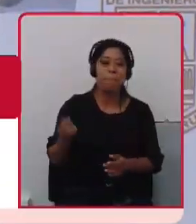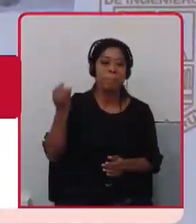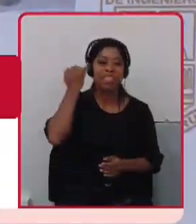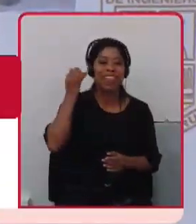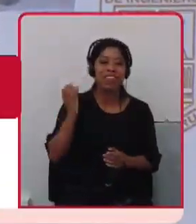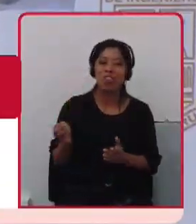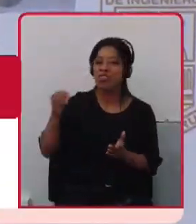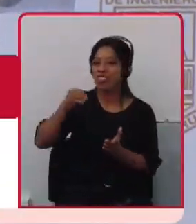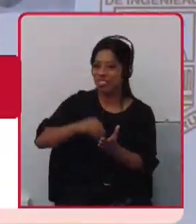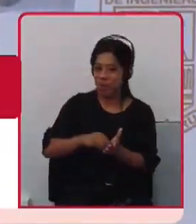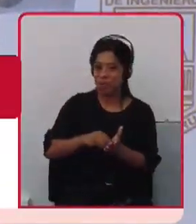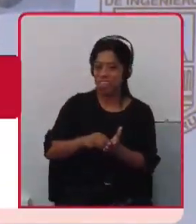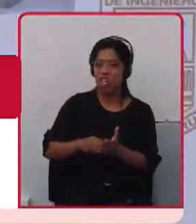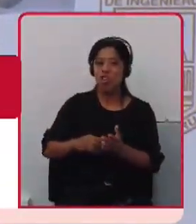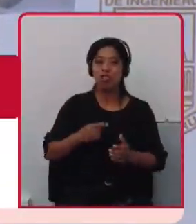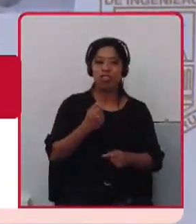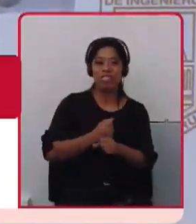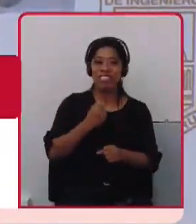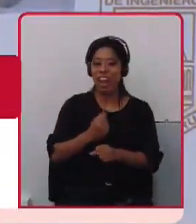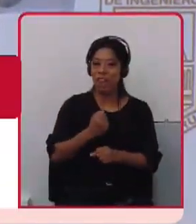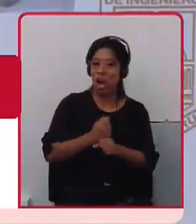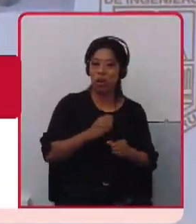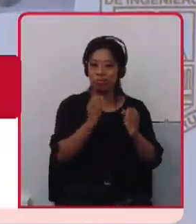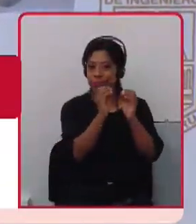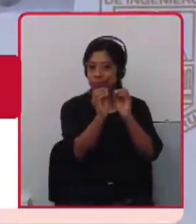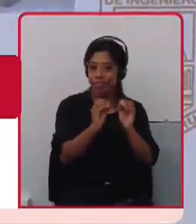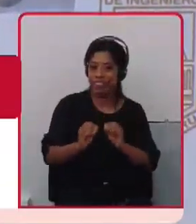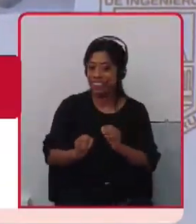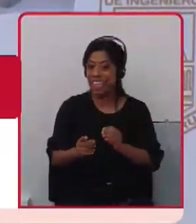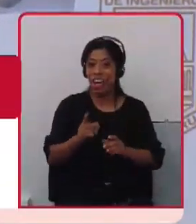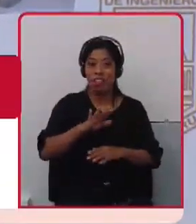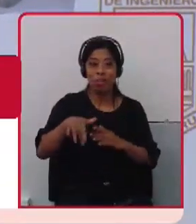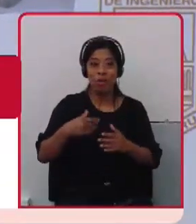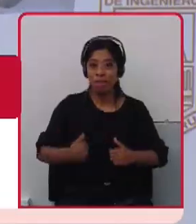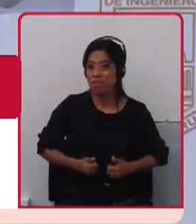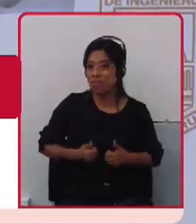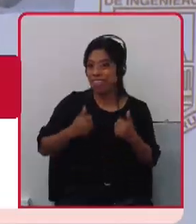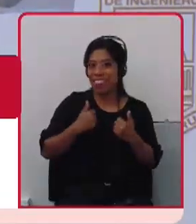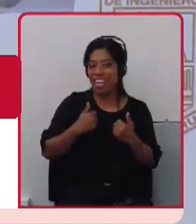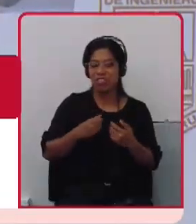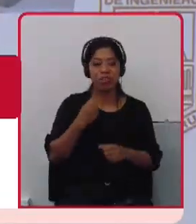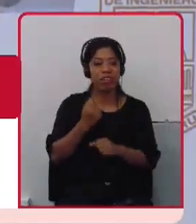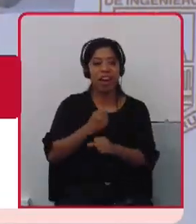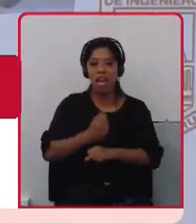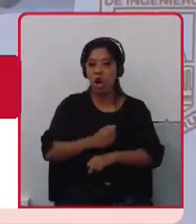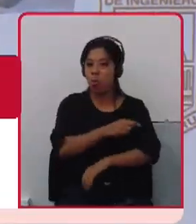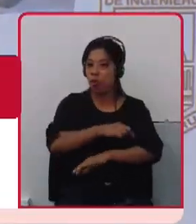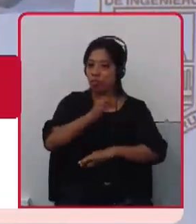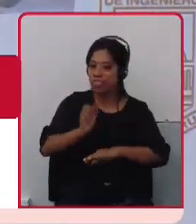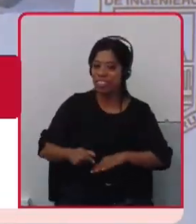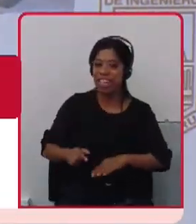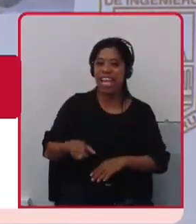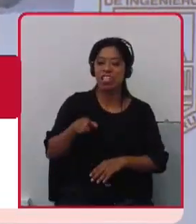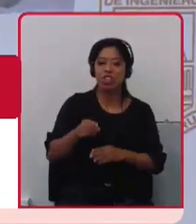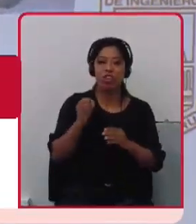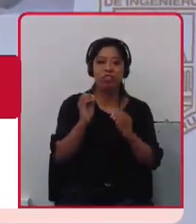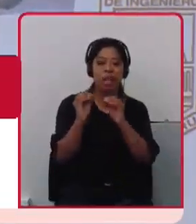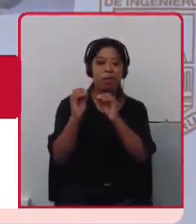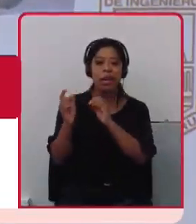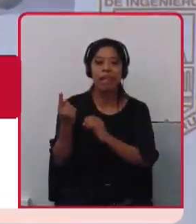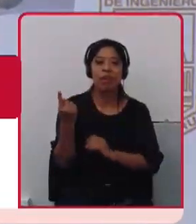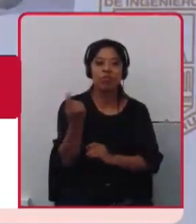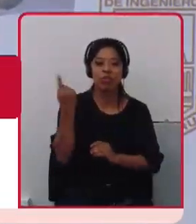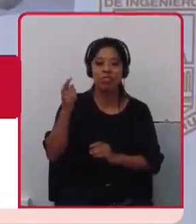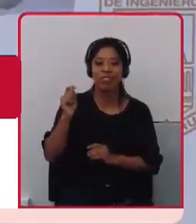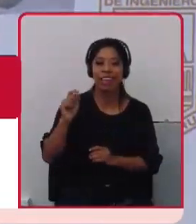arena como hombres de mantenimiento. Casi toda mi vida profesional he estado trabajando con autómatas de PLC y